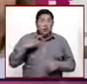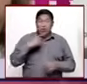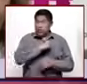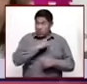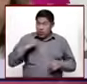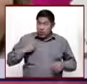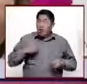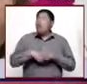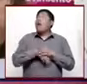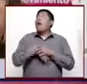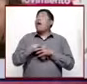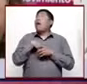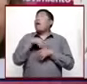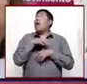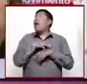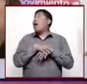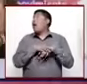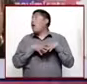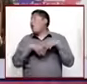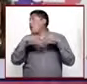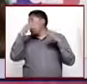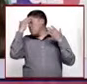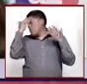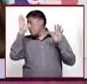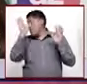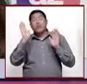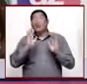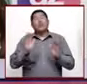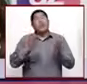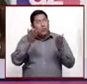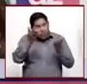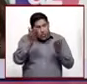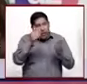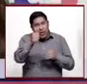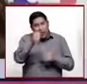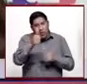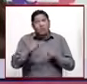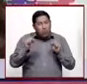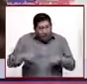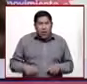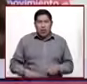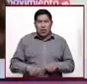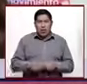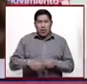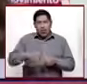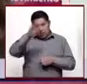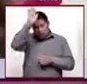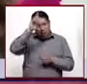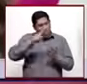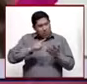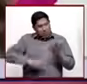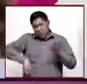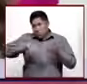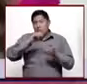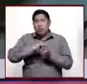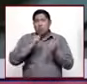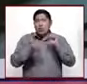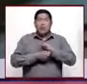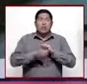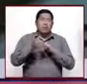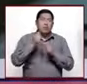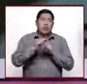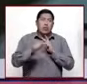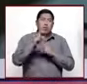manos. No, que el presidente no puede hacer. Señores, hagan ustedes entonces por 2/3, modifiquen el